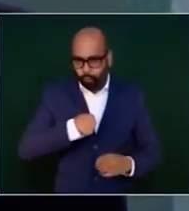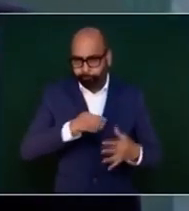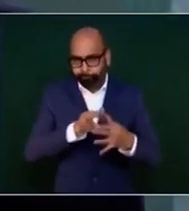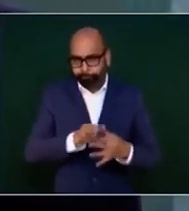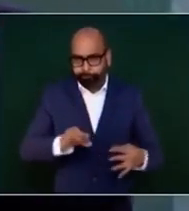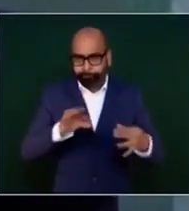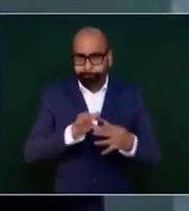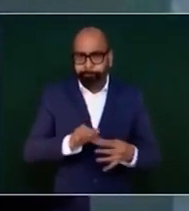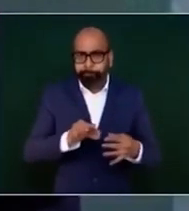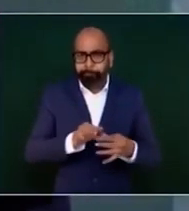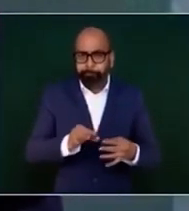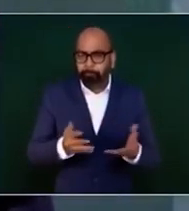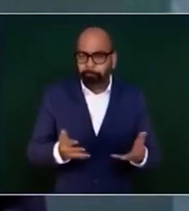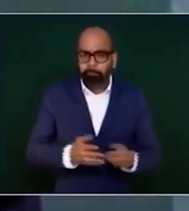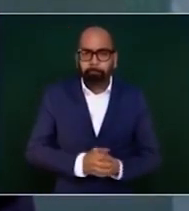la verdadera